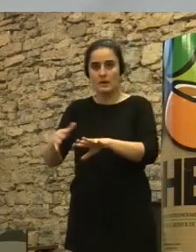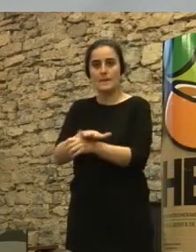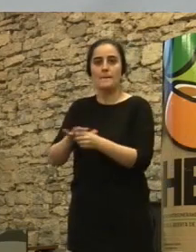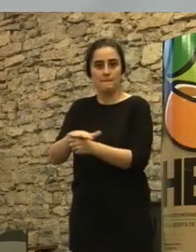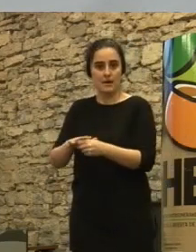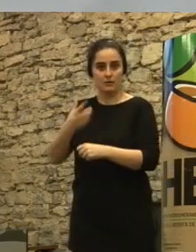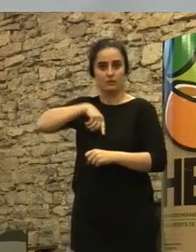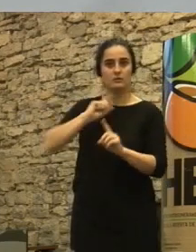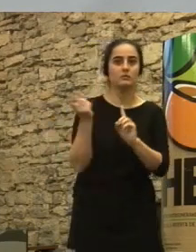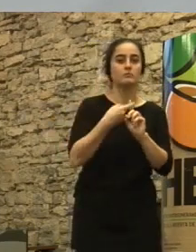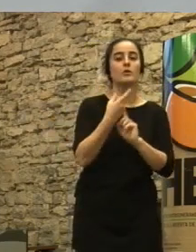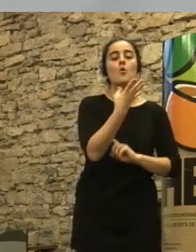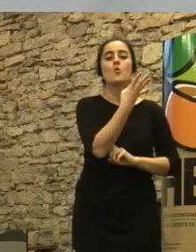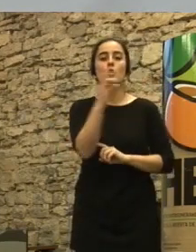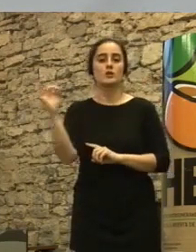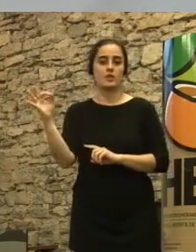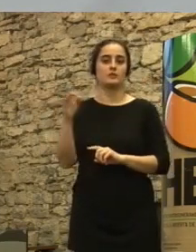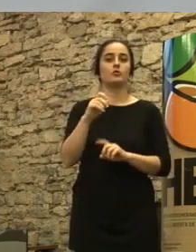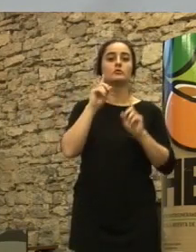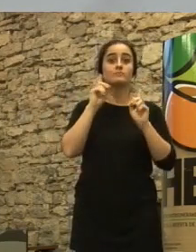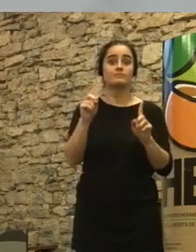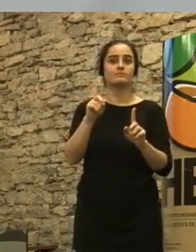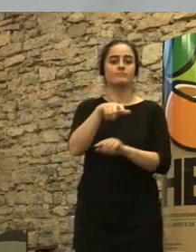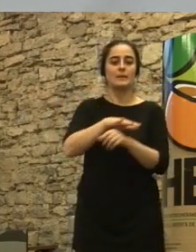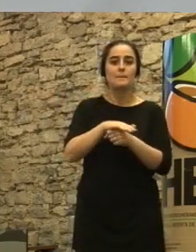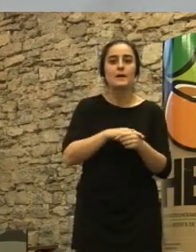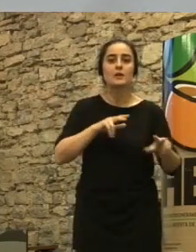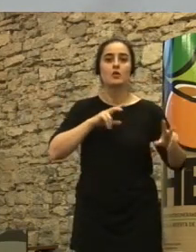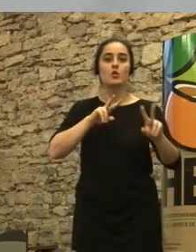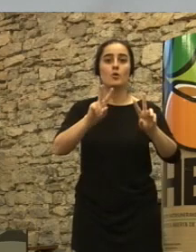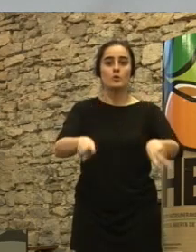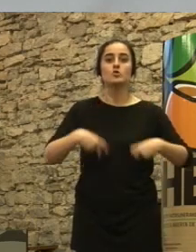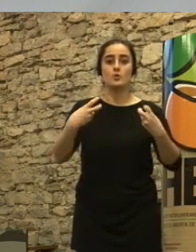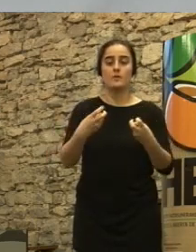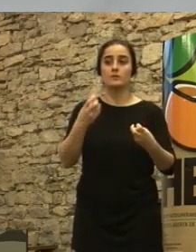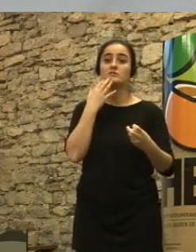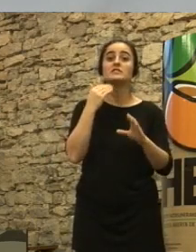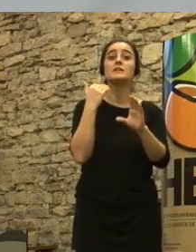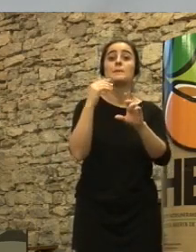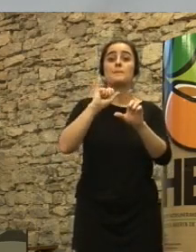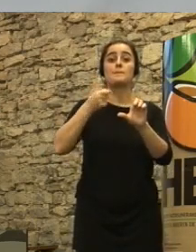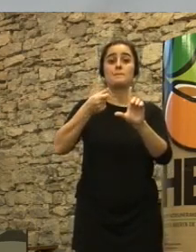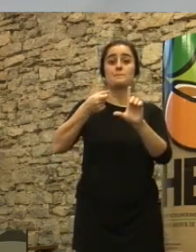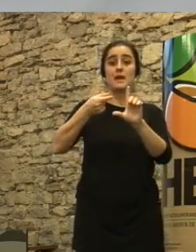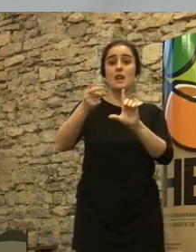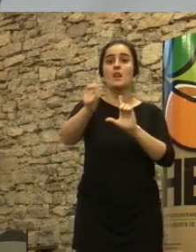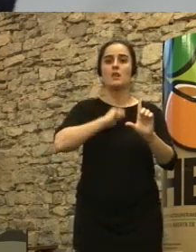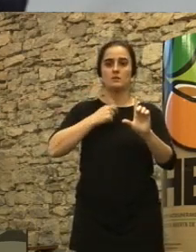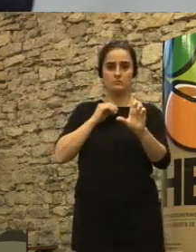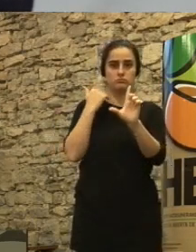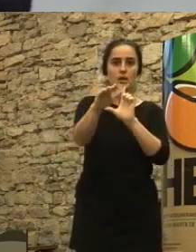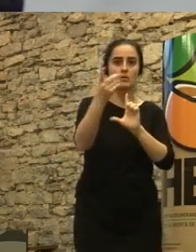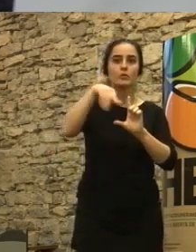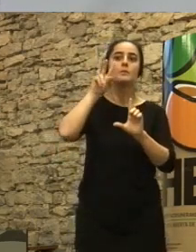400 casos de innovadores de barrio, que si me mandáis un email, que luego os doy el email, os mando el mapa. Es un mapa interactivo y vais